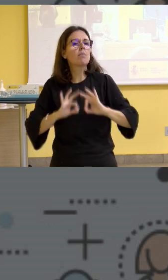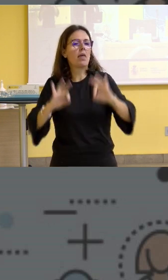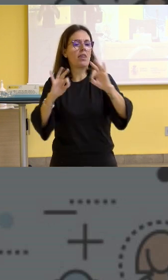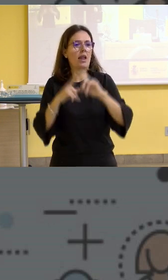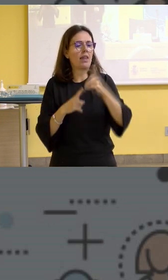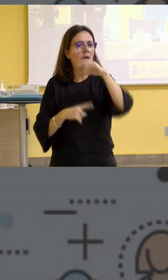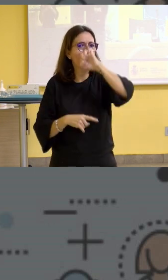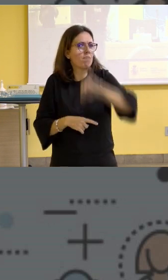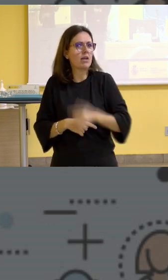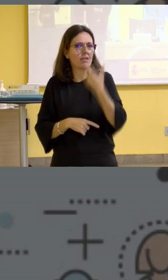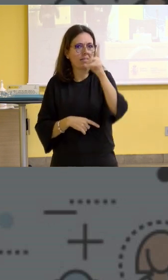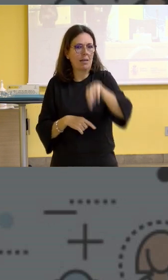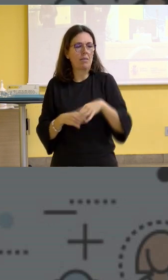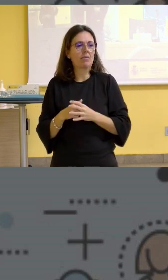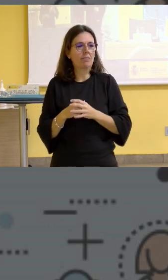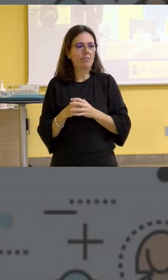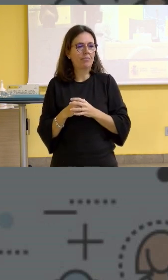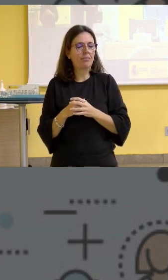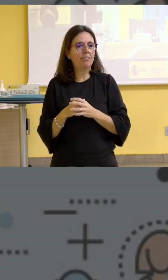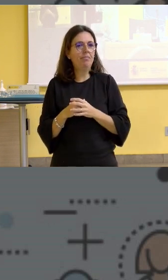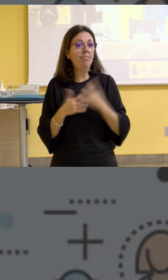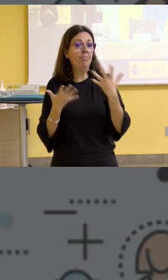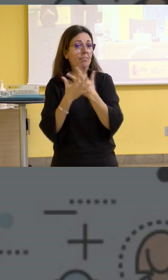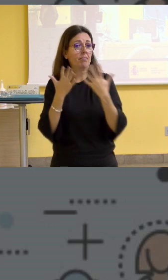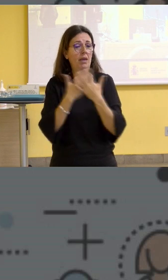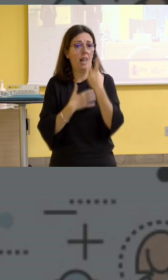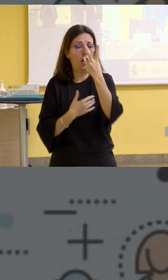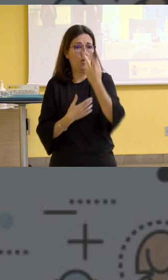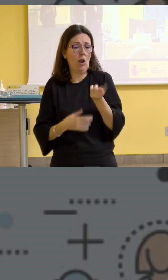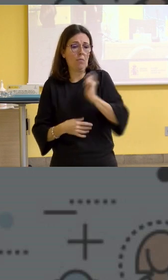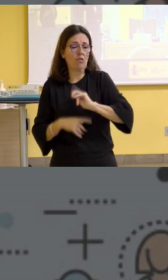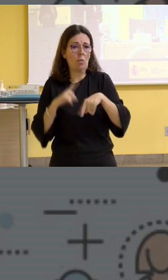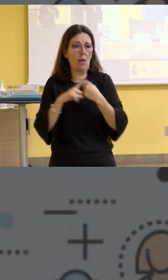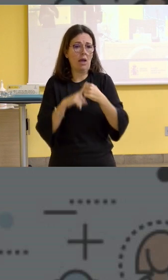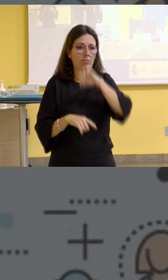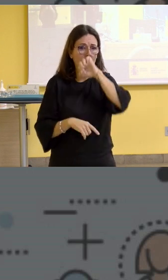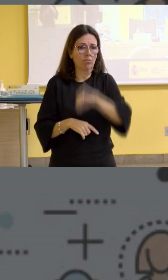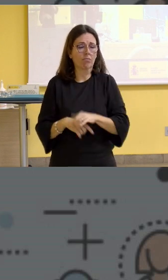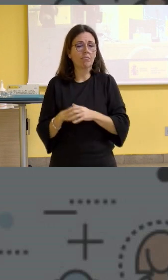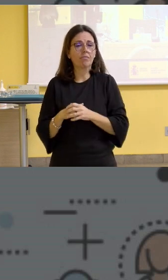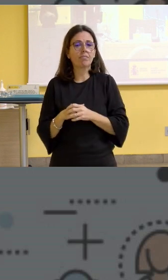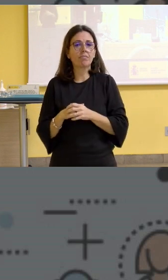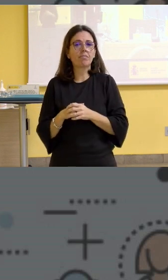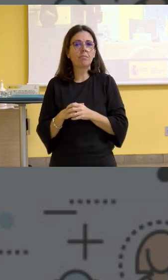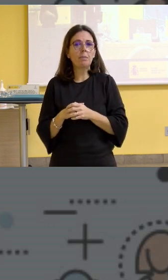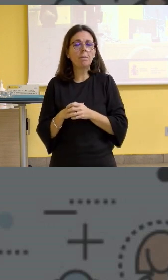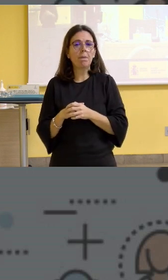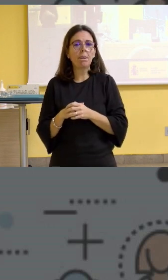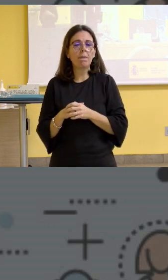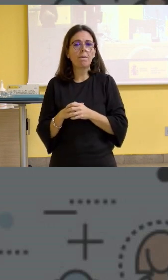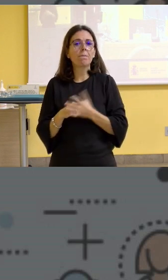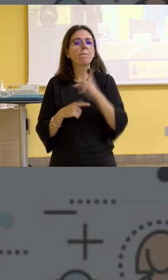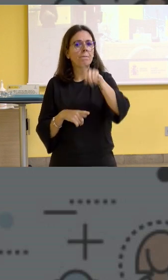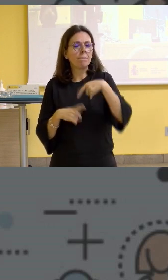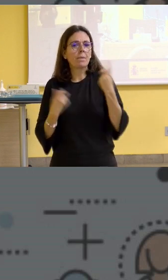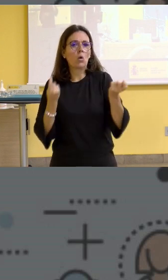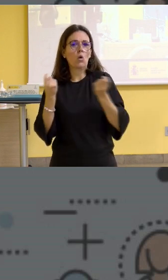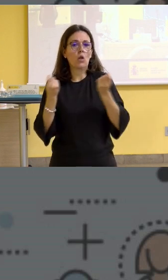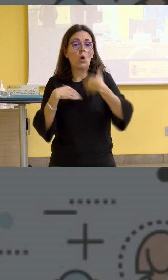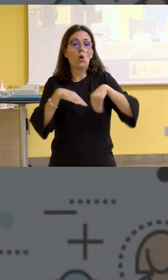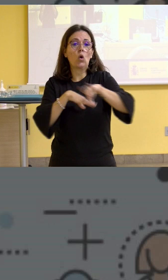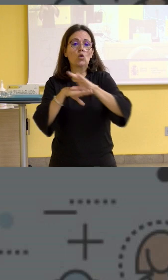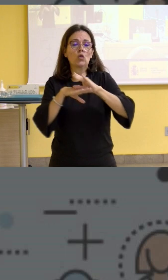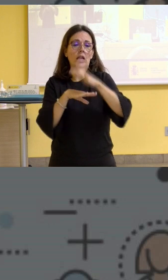y pasión, porque conjuga las dos cosas realmente, ¿no? Es también coordinador de la consulta